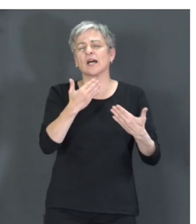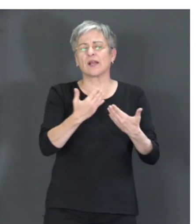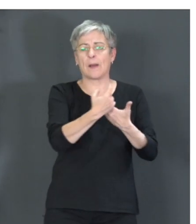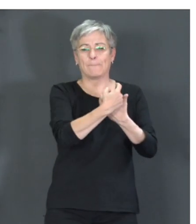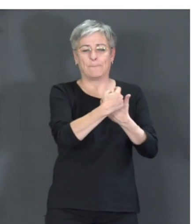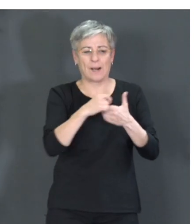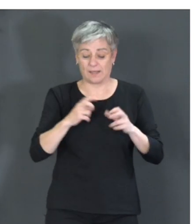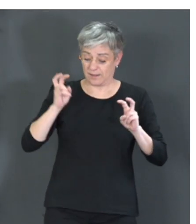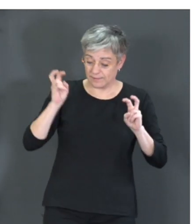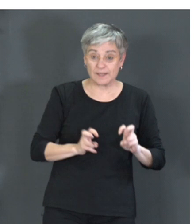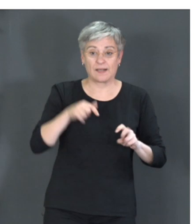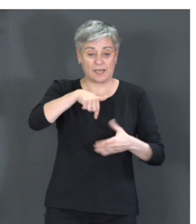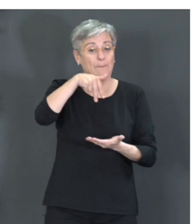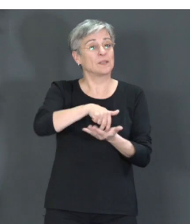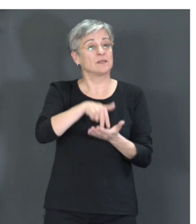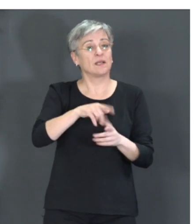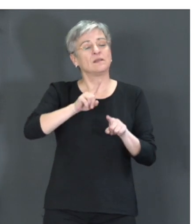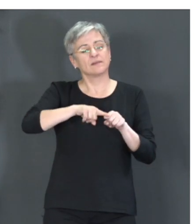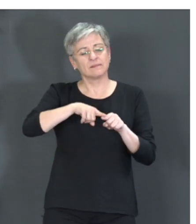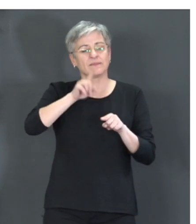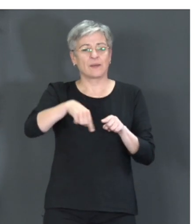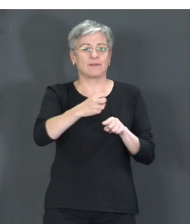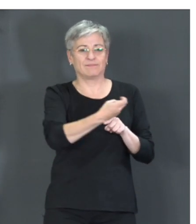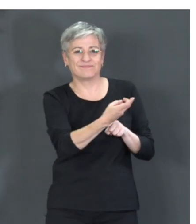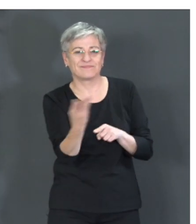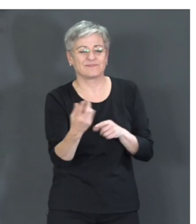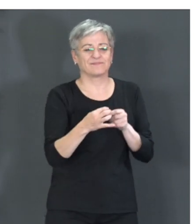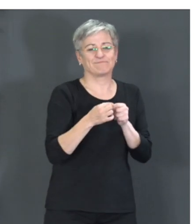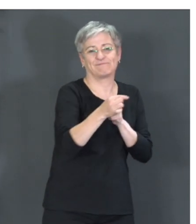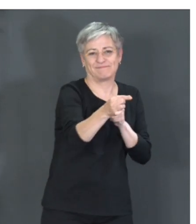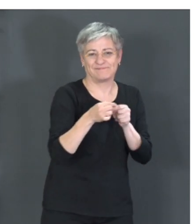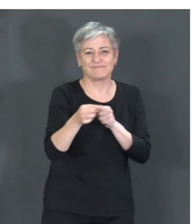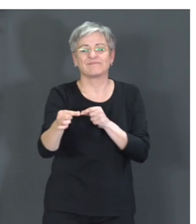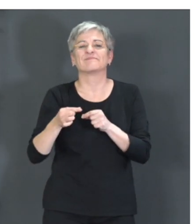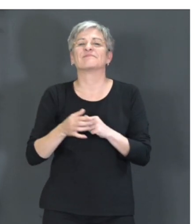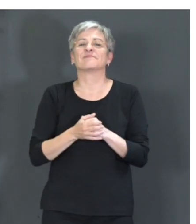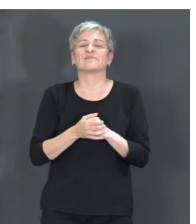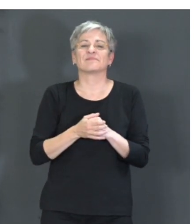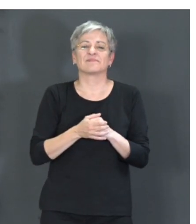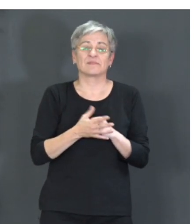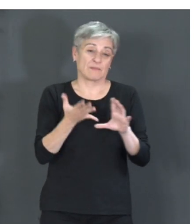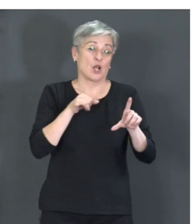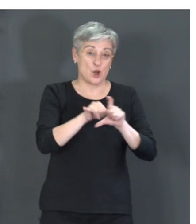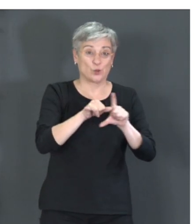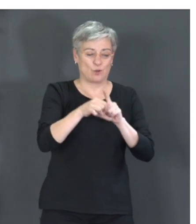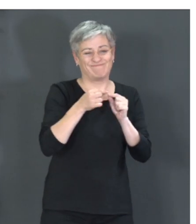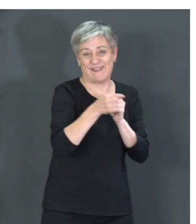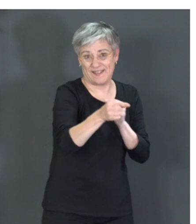aquí presencial y a los que nos acompañáis a través de YouTube. Bueno,